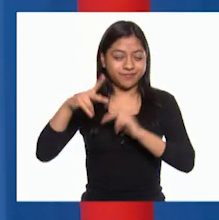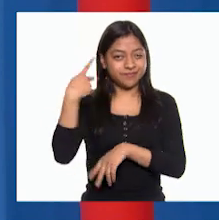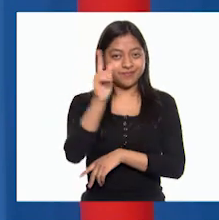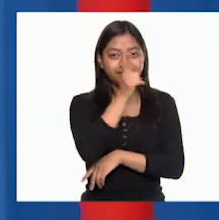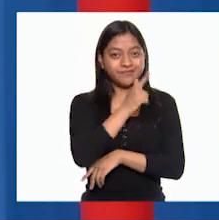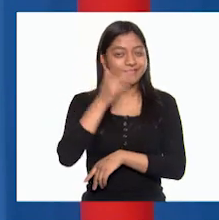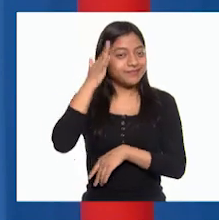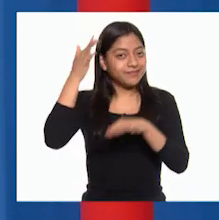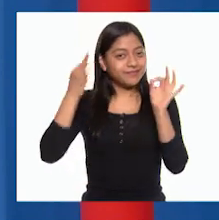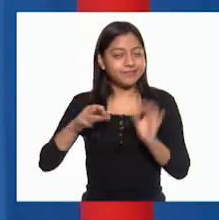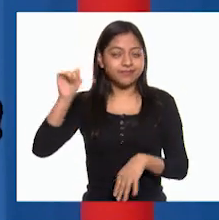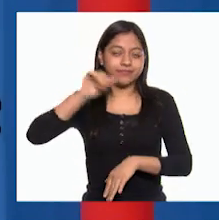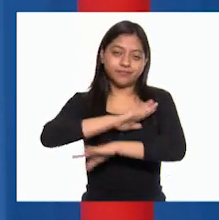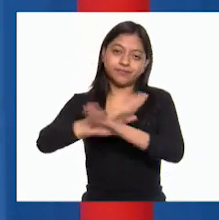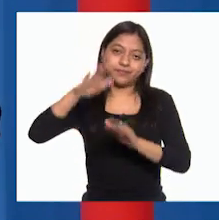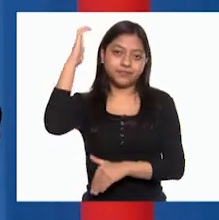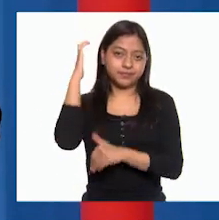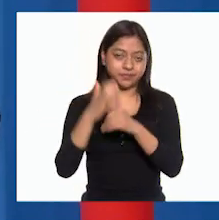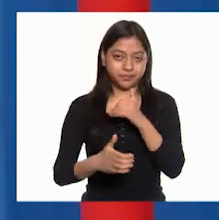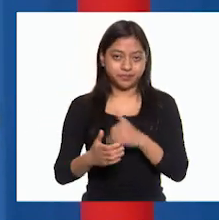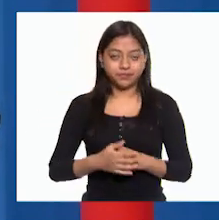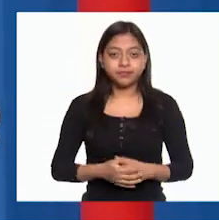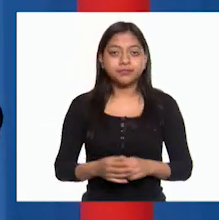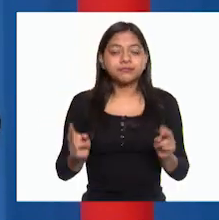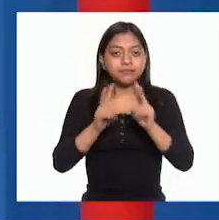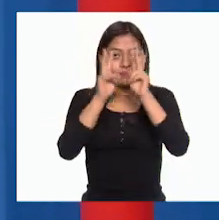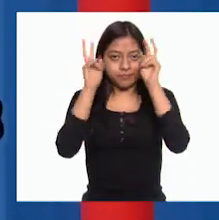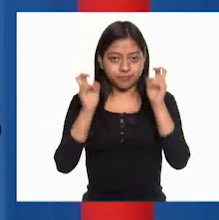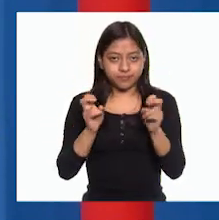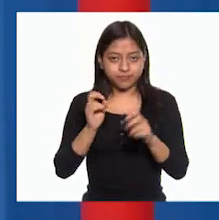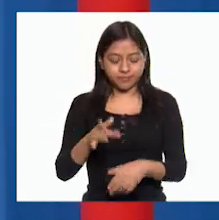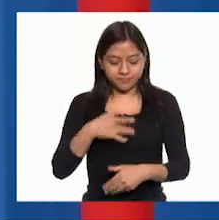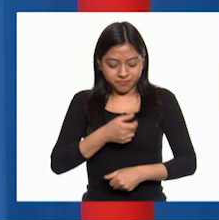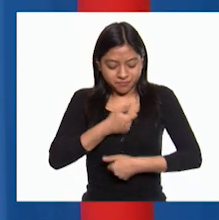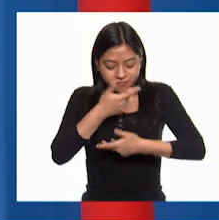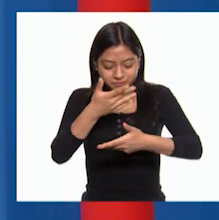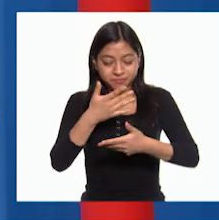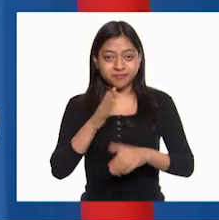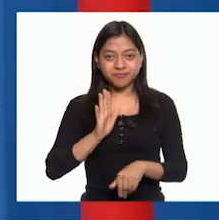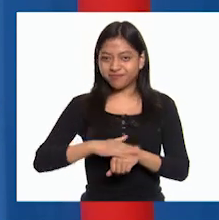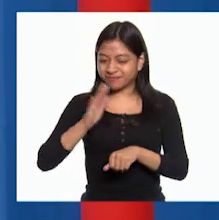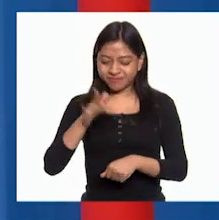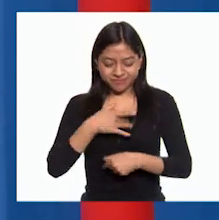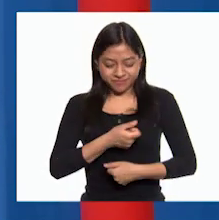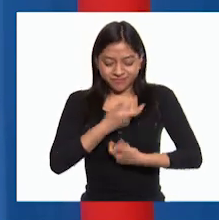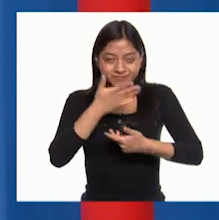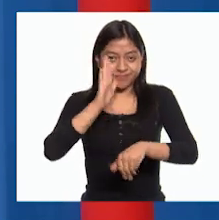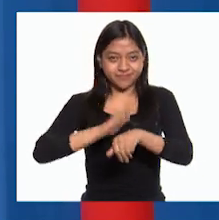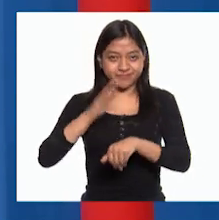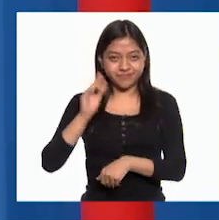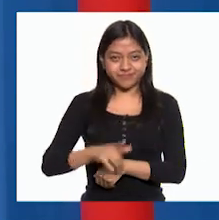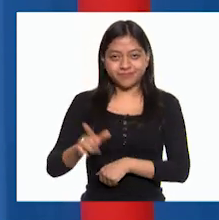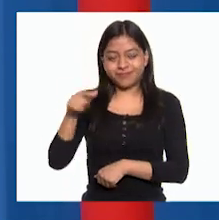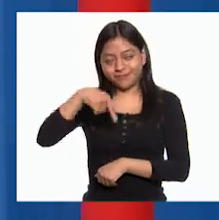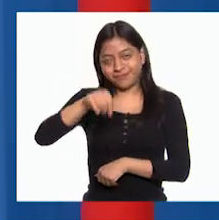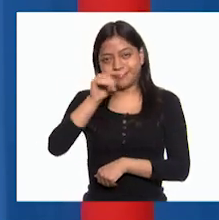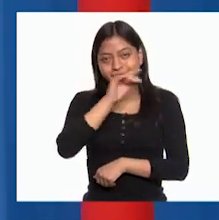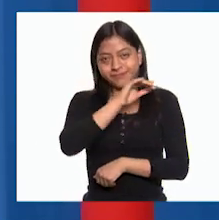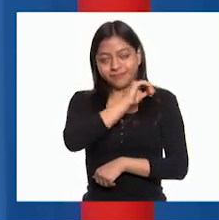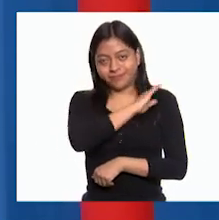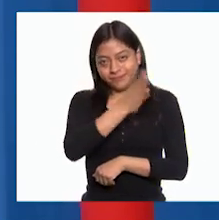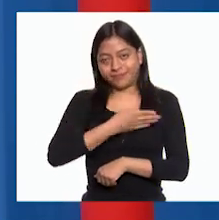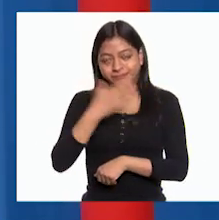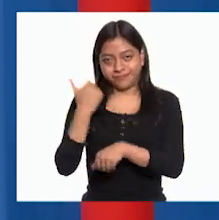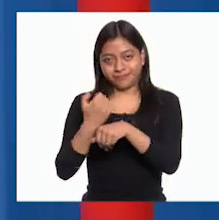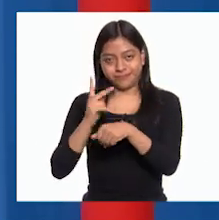materna. Por hoy hemos terminado con Más poesía y más poemas de lengua materna español de 6º grado.